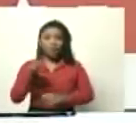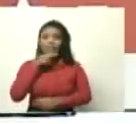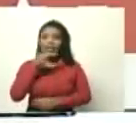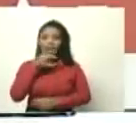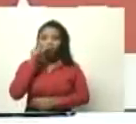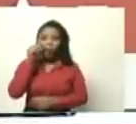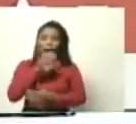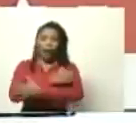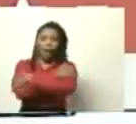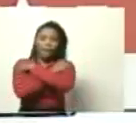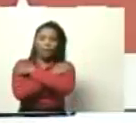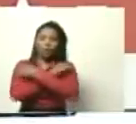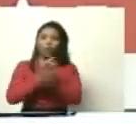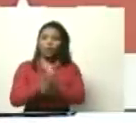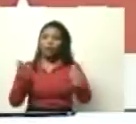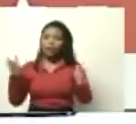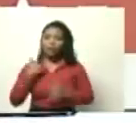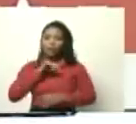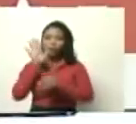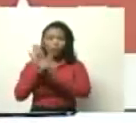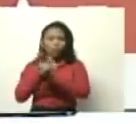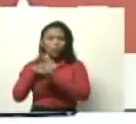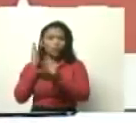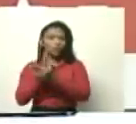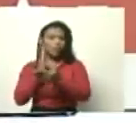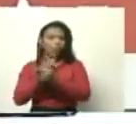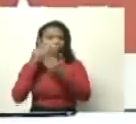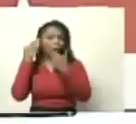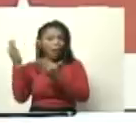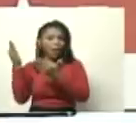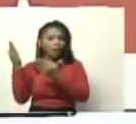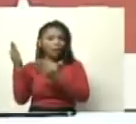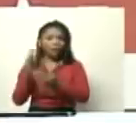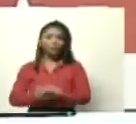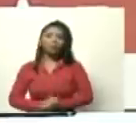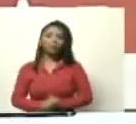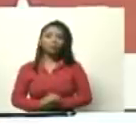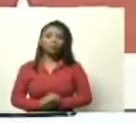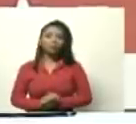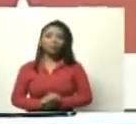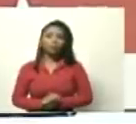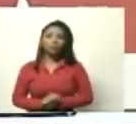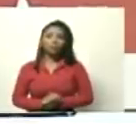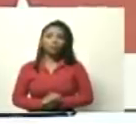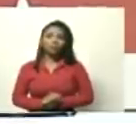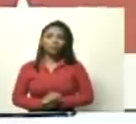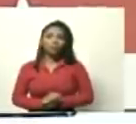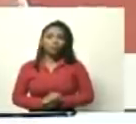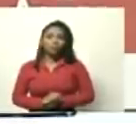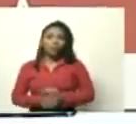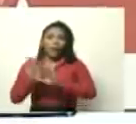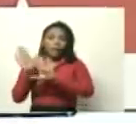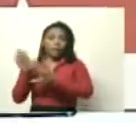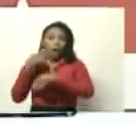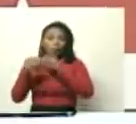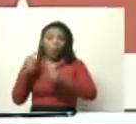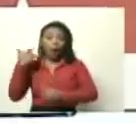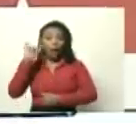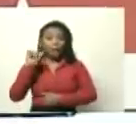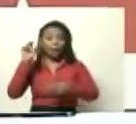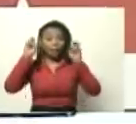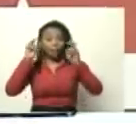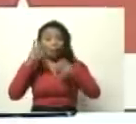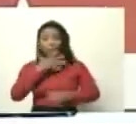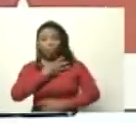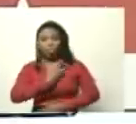un abrazo grande y nuestro cariño siempre para ellos y para ella. Y así como tenemos motivos de tristeza,